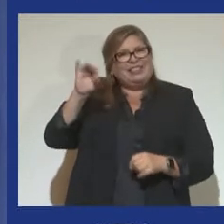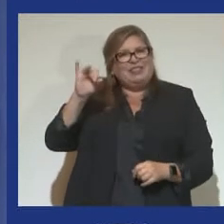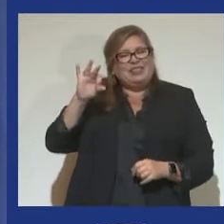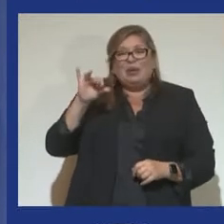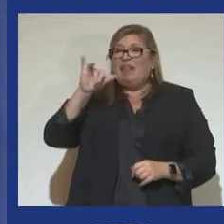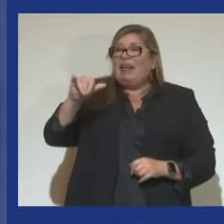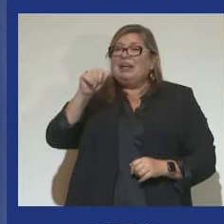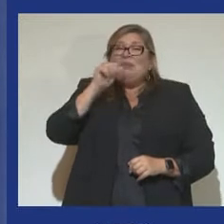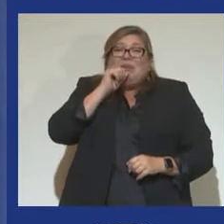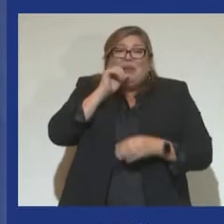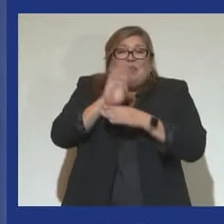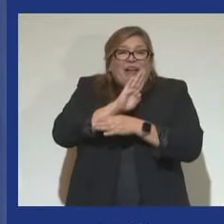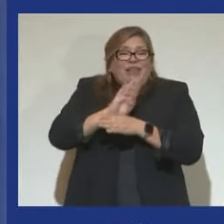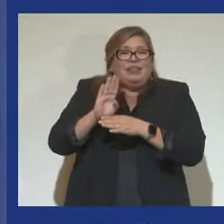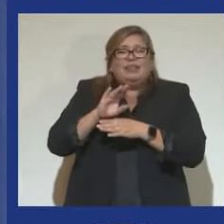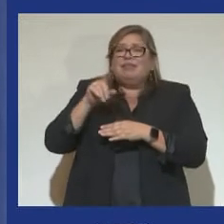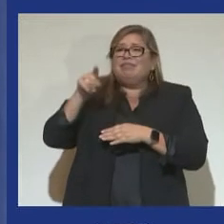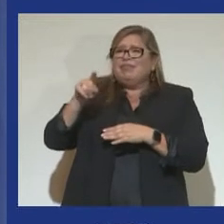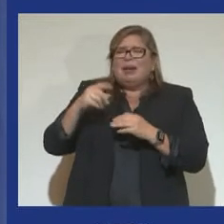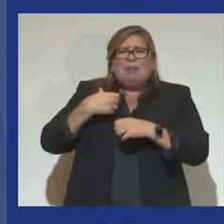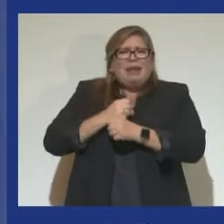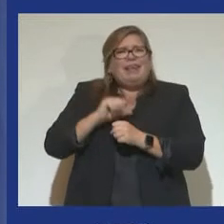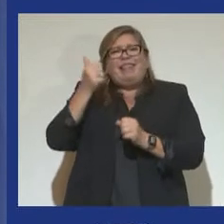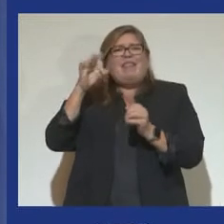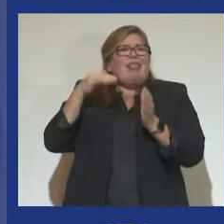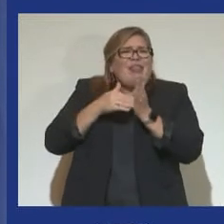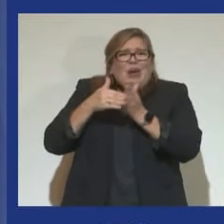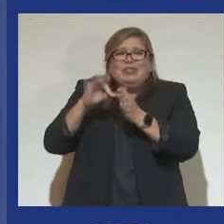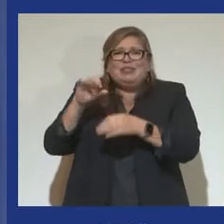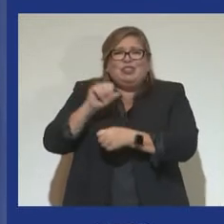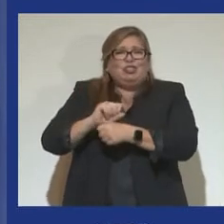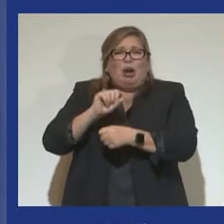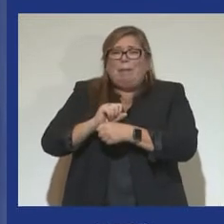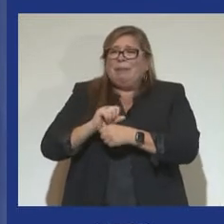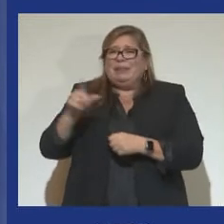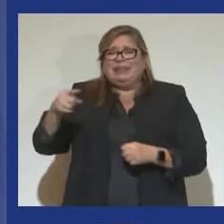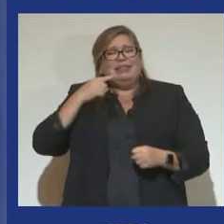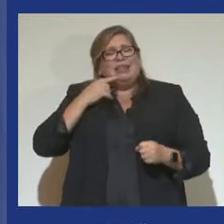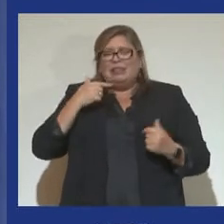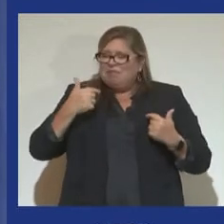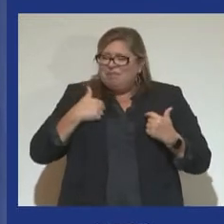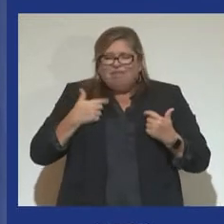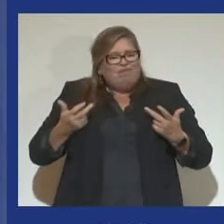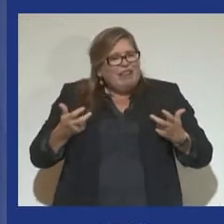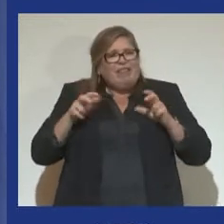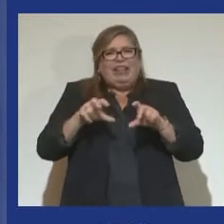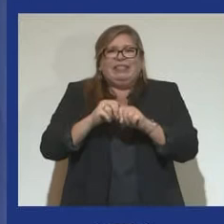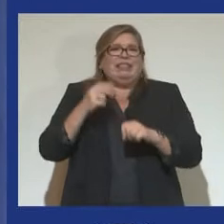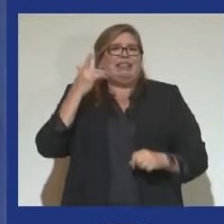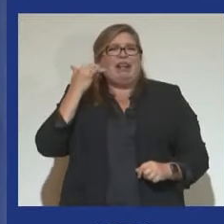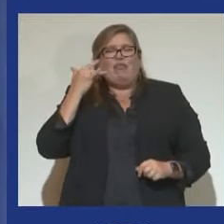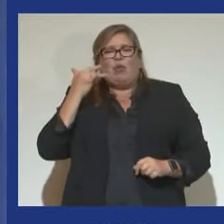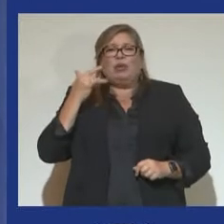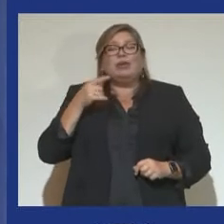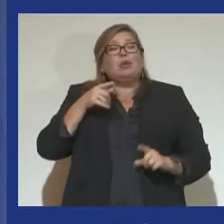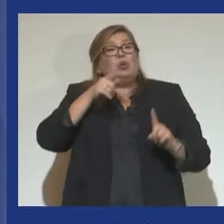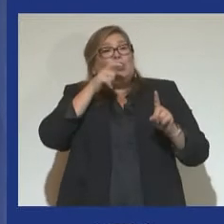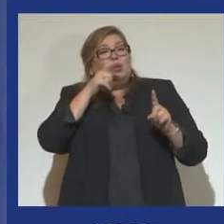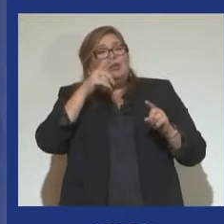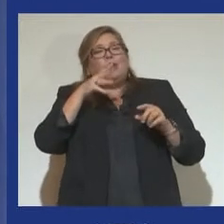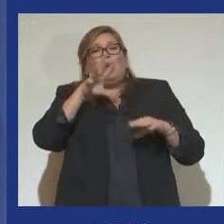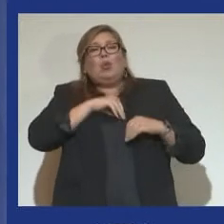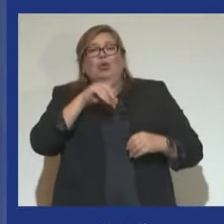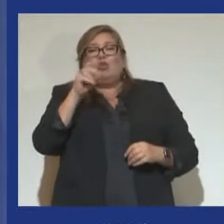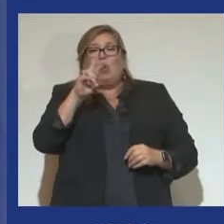y esa oferta inicial de acciones de bolsa acaba de crear decenas de miles de empleos el de